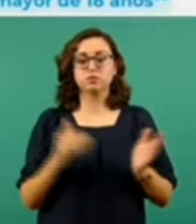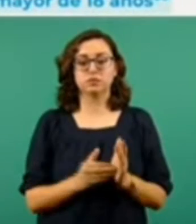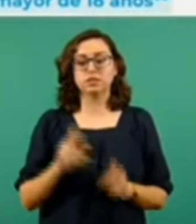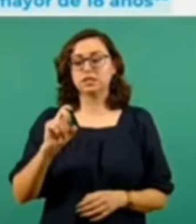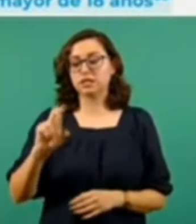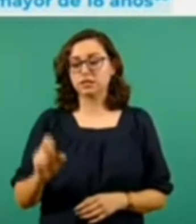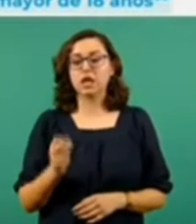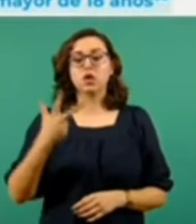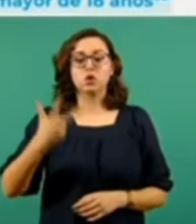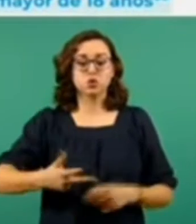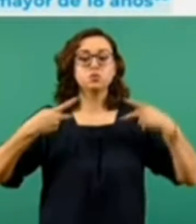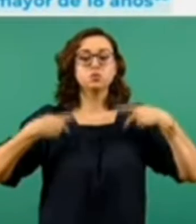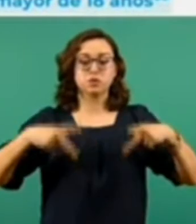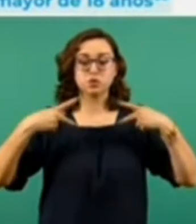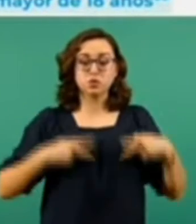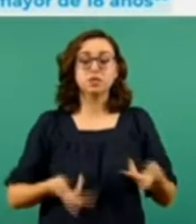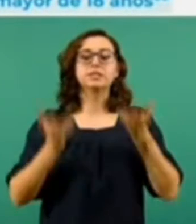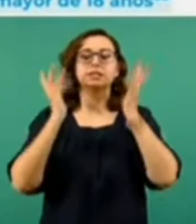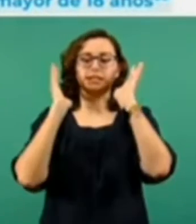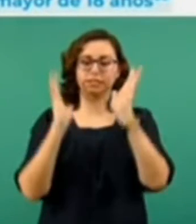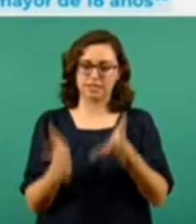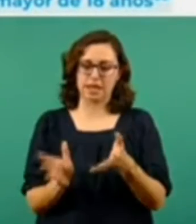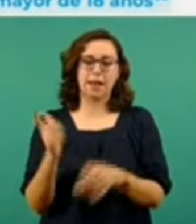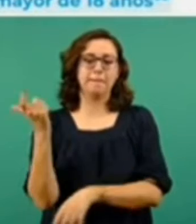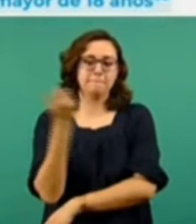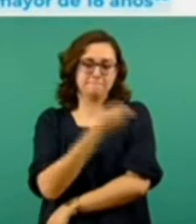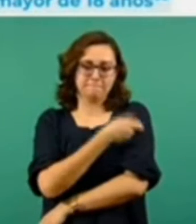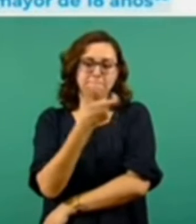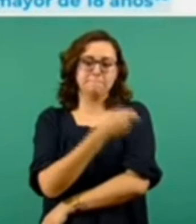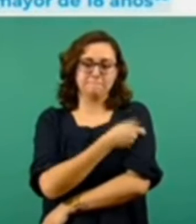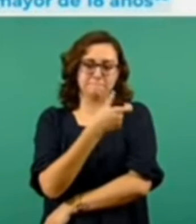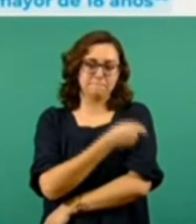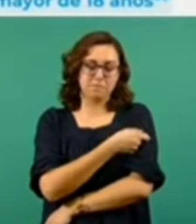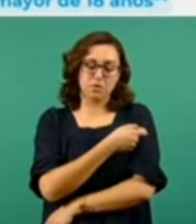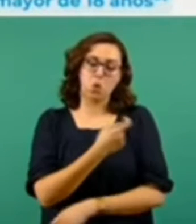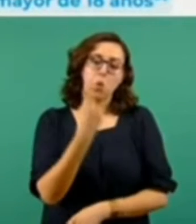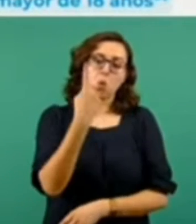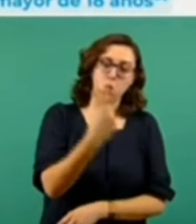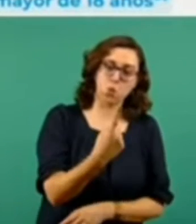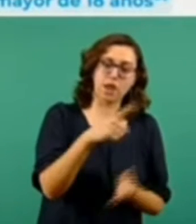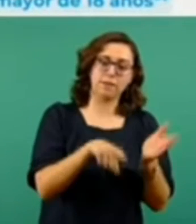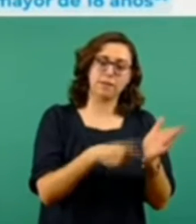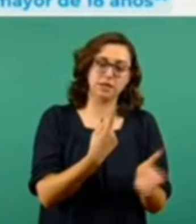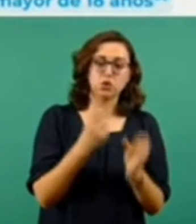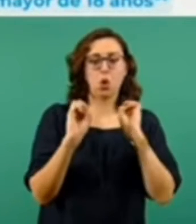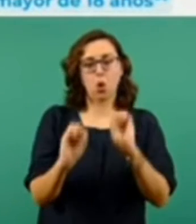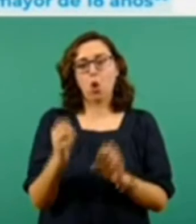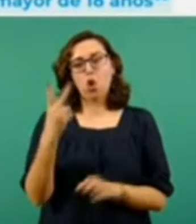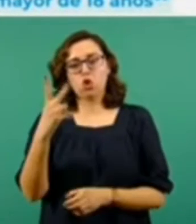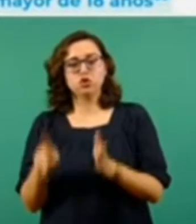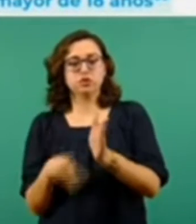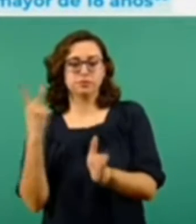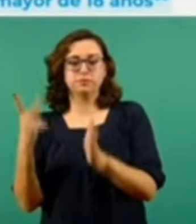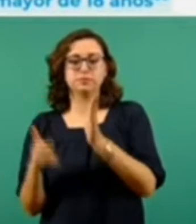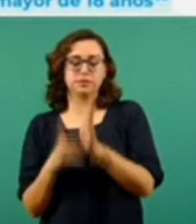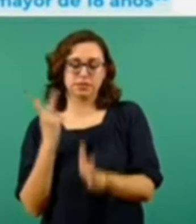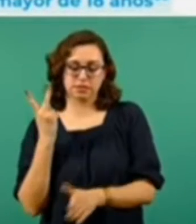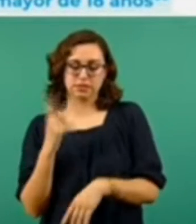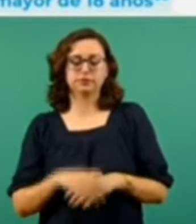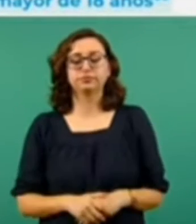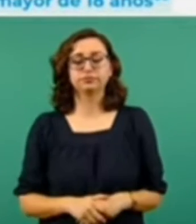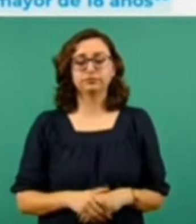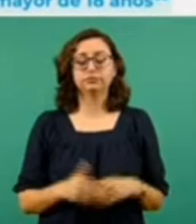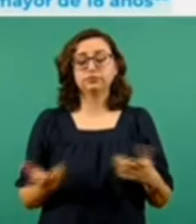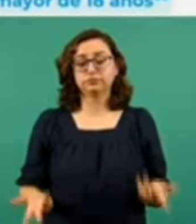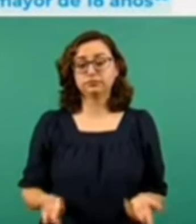20,082,038 personas las que han recibido hasta este momento al menos una dosis de vacunación. Y cuando contemplamos a las personas que en este momento